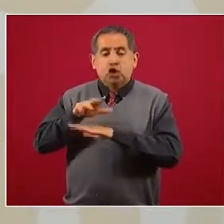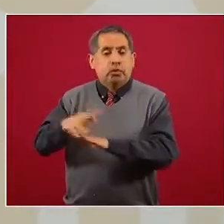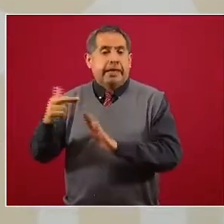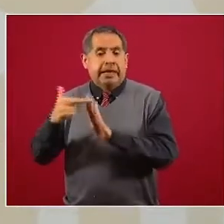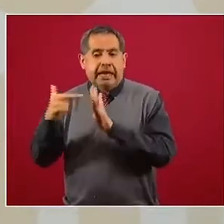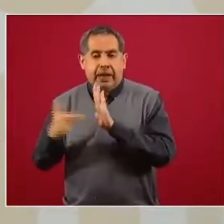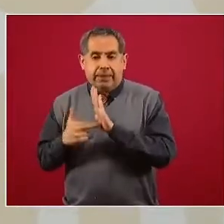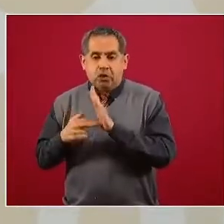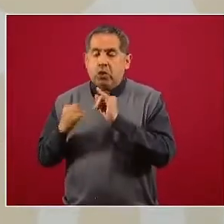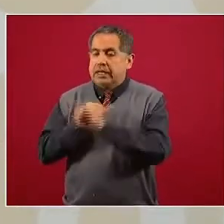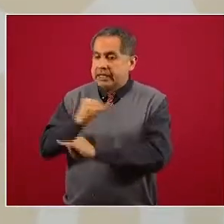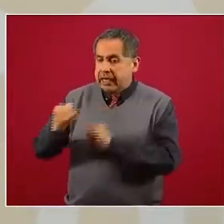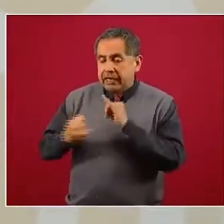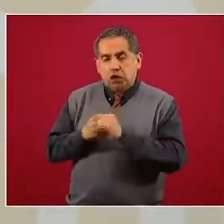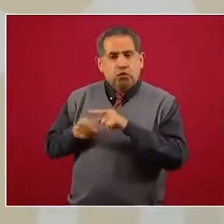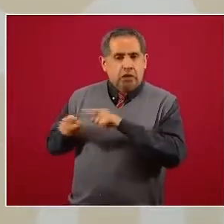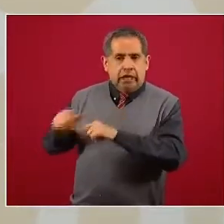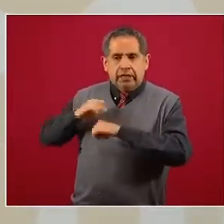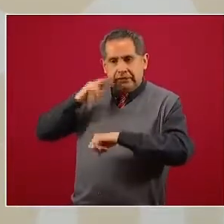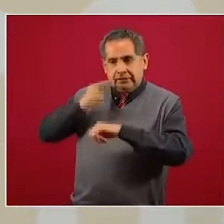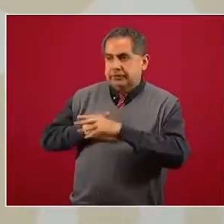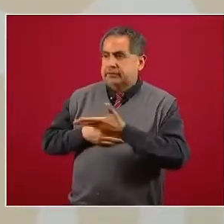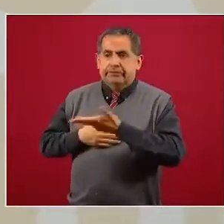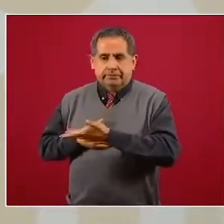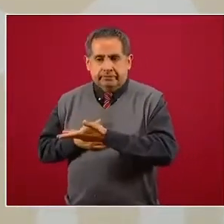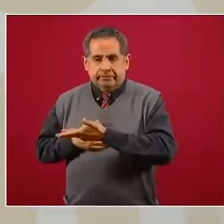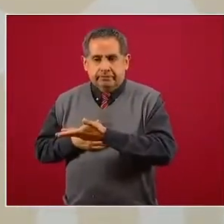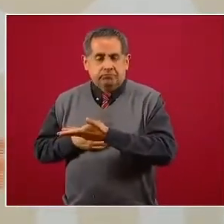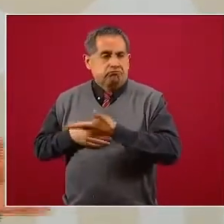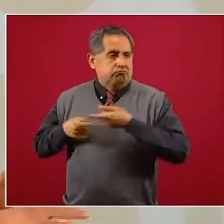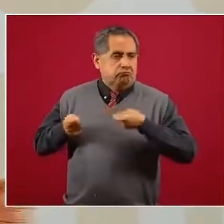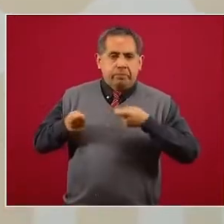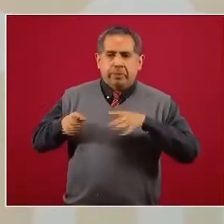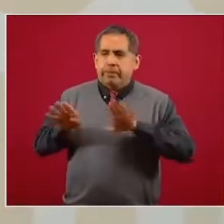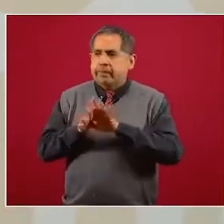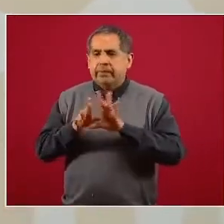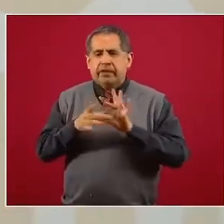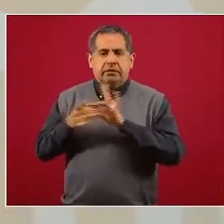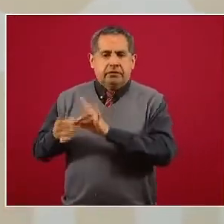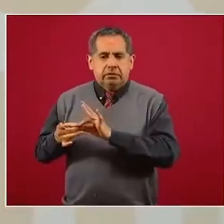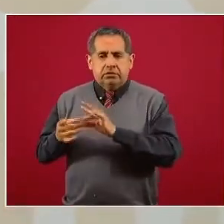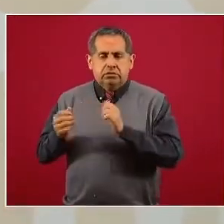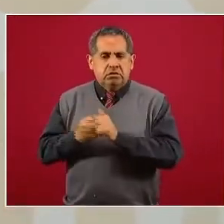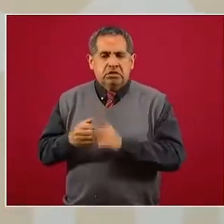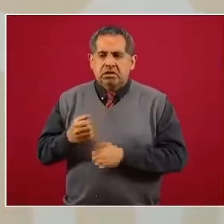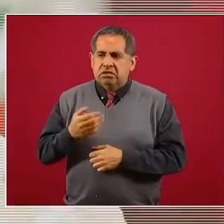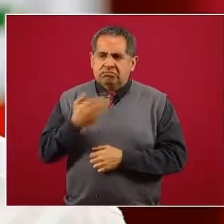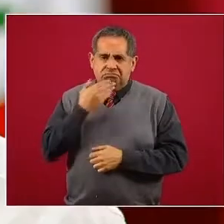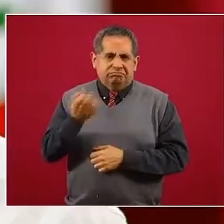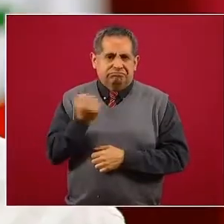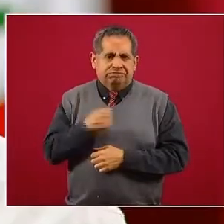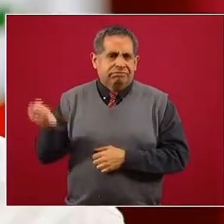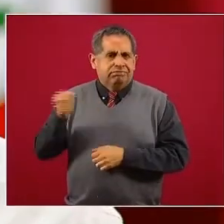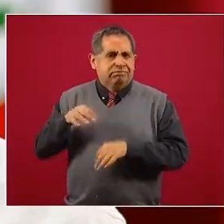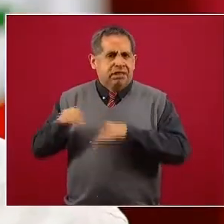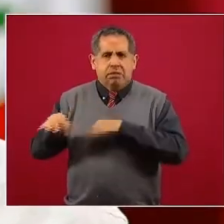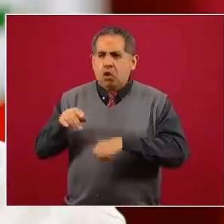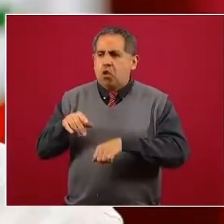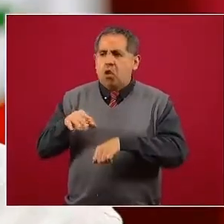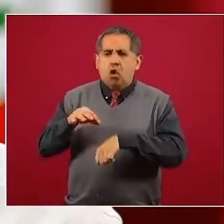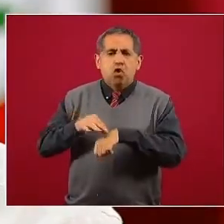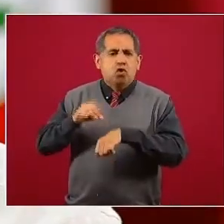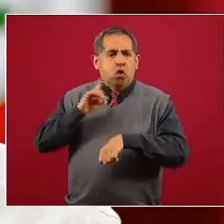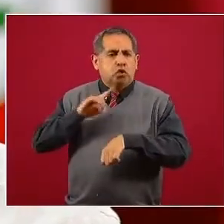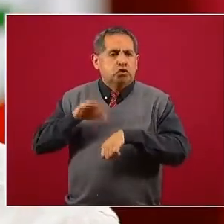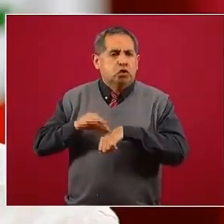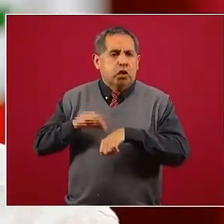reglamento internacional, cosa que opera a través de el magnífico trabajo que hace la doctora Ana Lucía